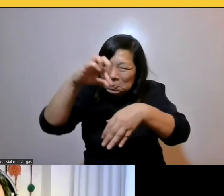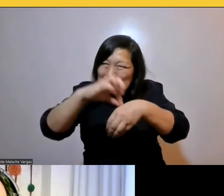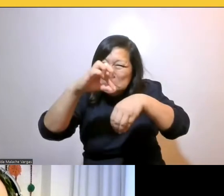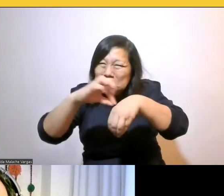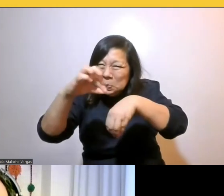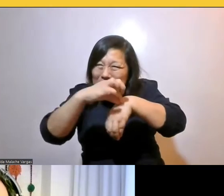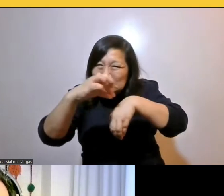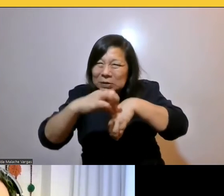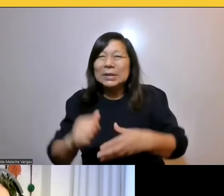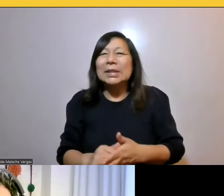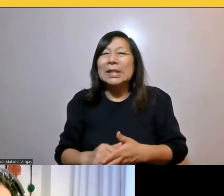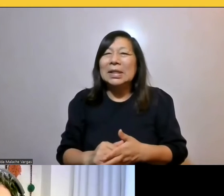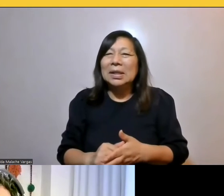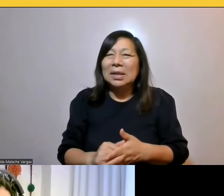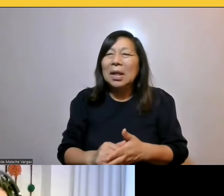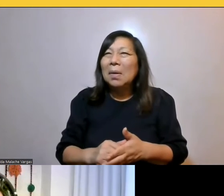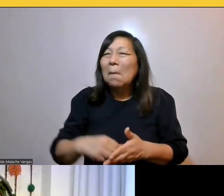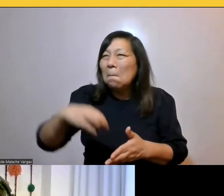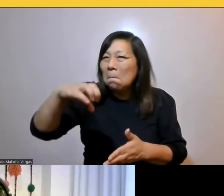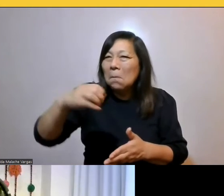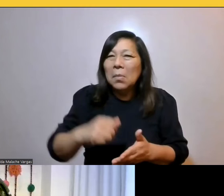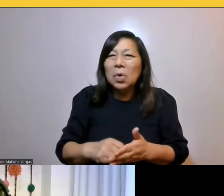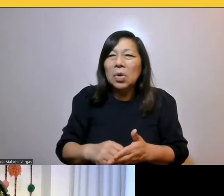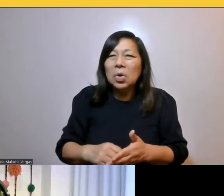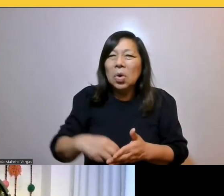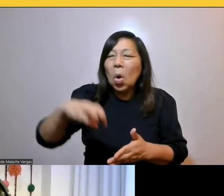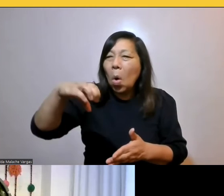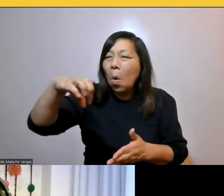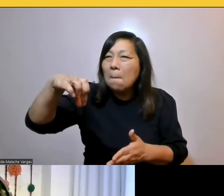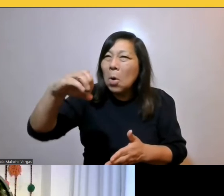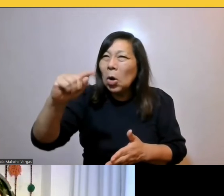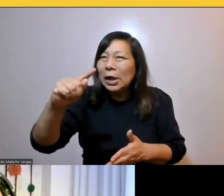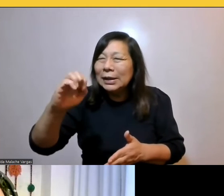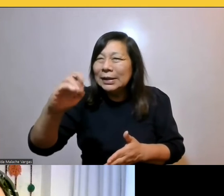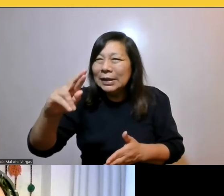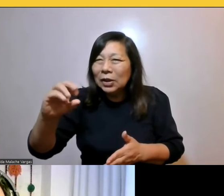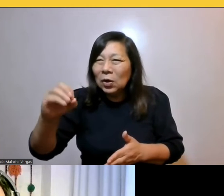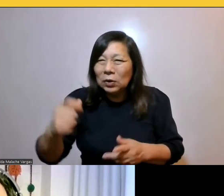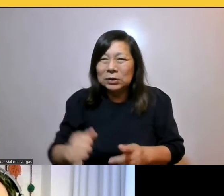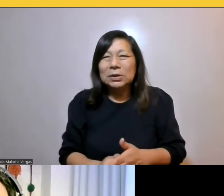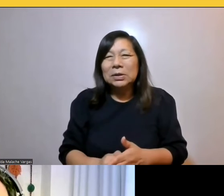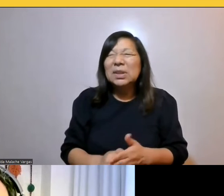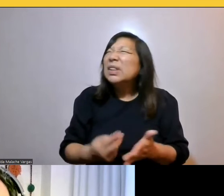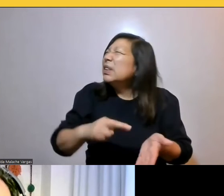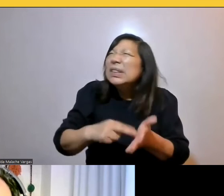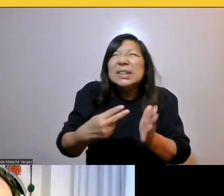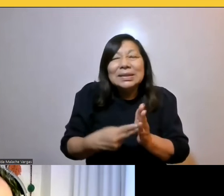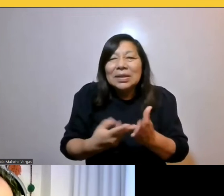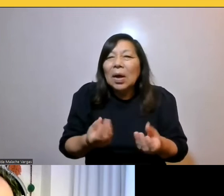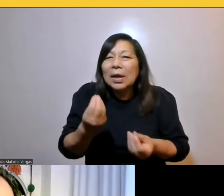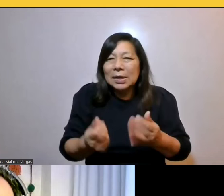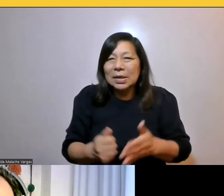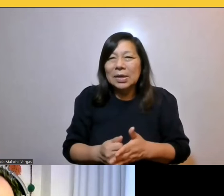Ese aspecto polifolicular lo llamamos ovario poliquístico. Y ese es un signo o un criterio